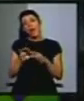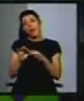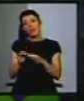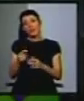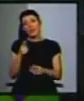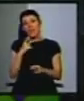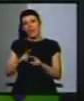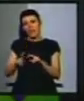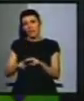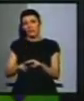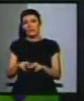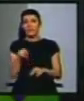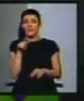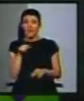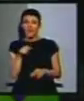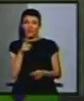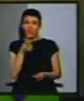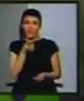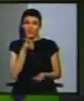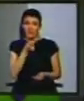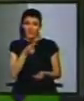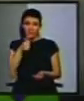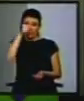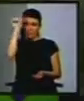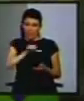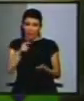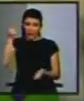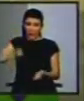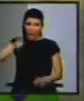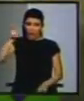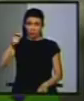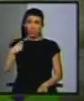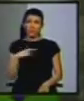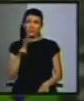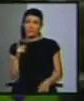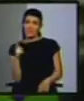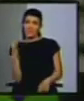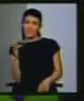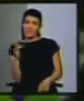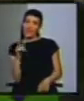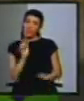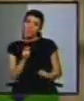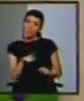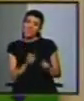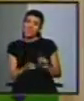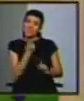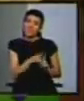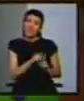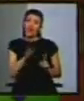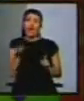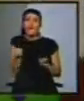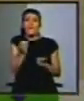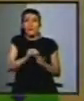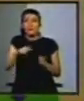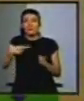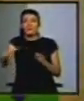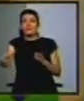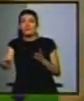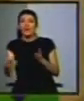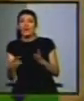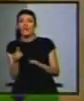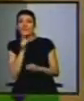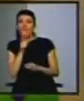fallo en contra del Estado por el 27F podría sentar un precedente para otros 6 procesos similares en los que aún no existe un